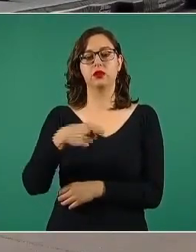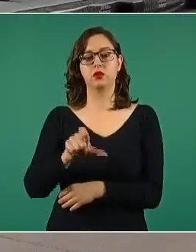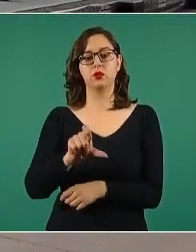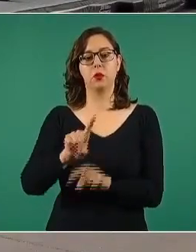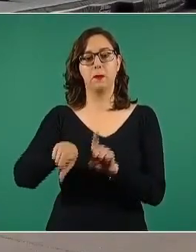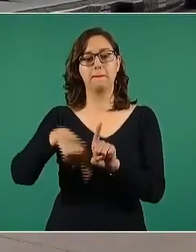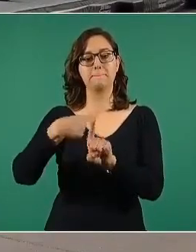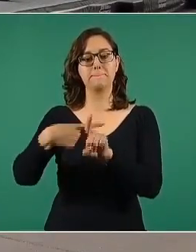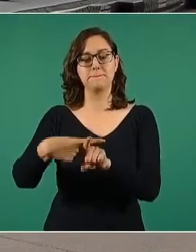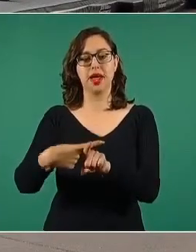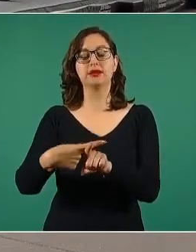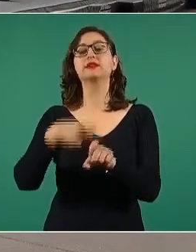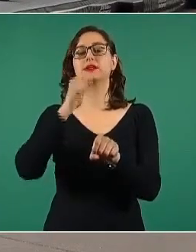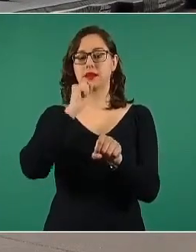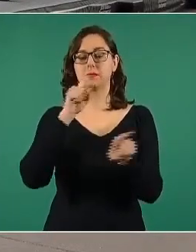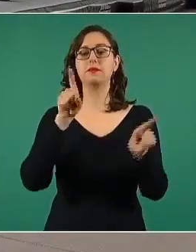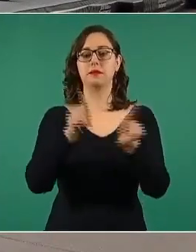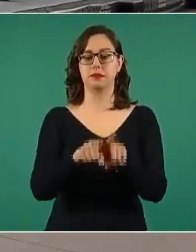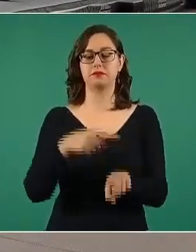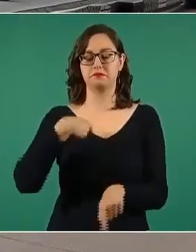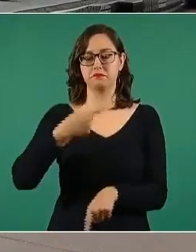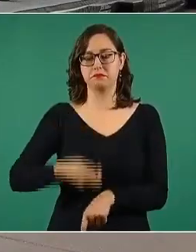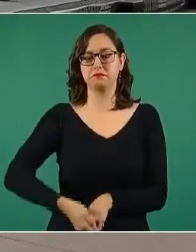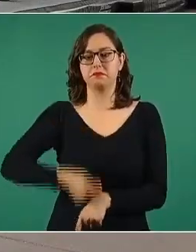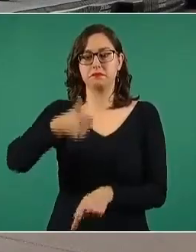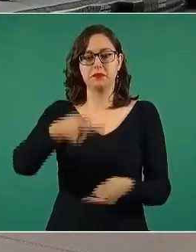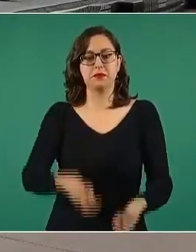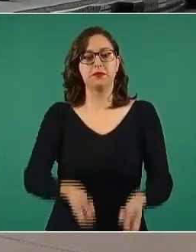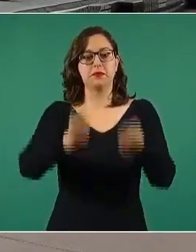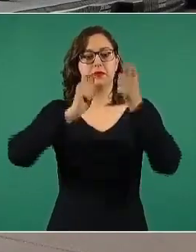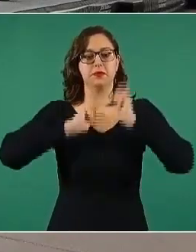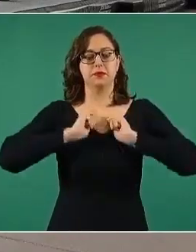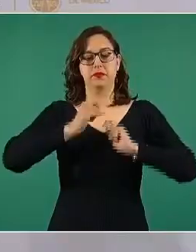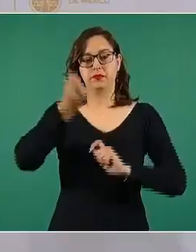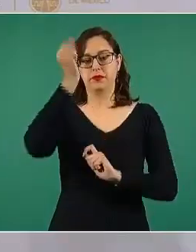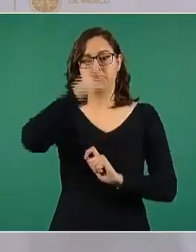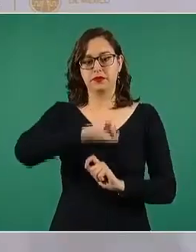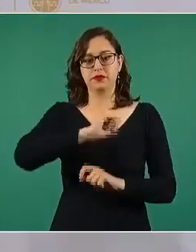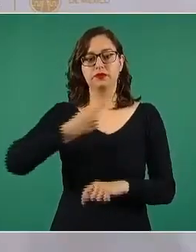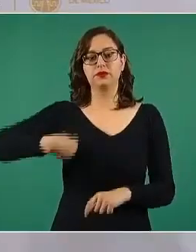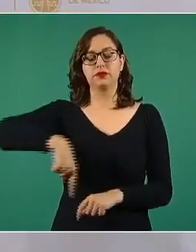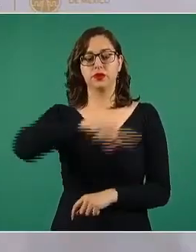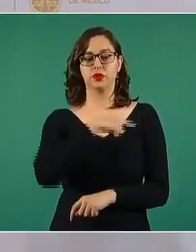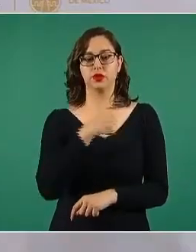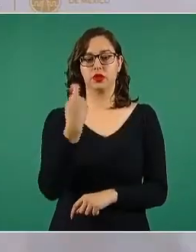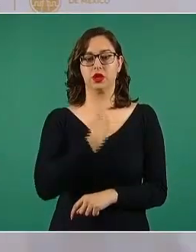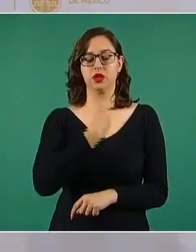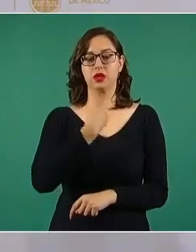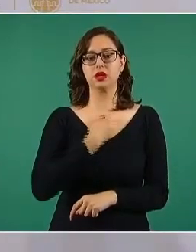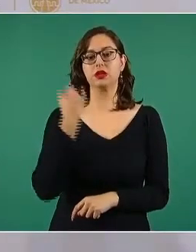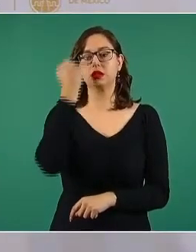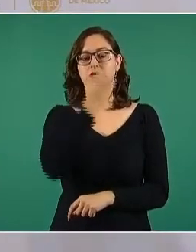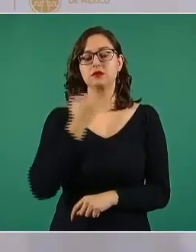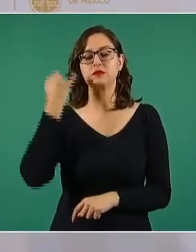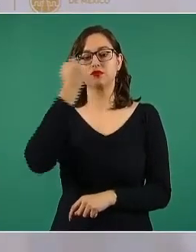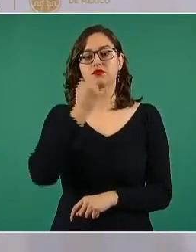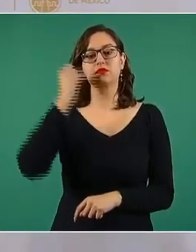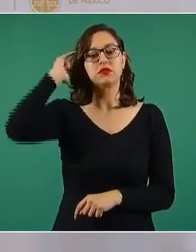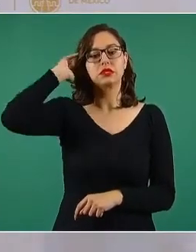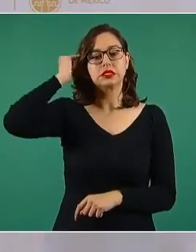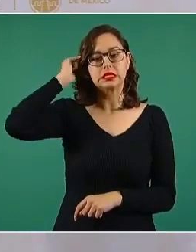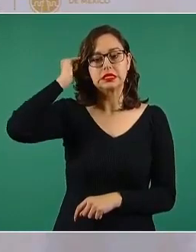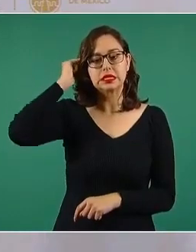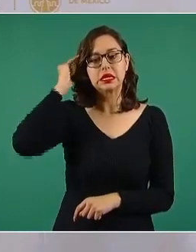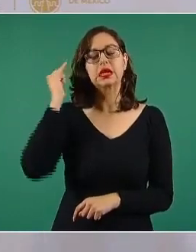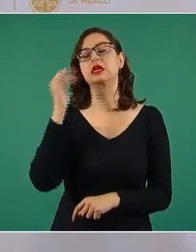este consejo. El resurgimiento de nuestra cultura, identidad, idioma indígena ha sido